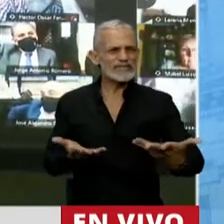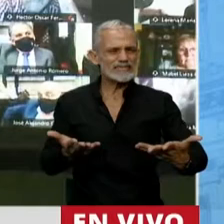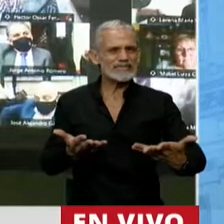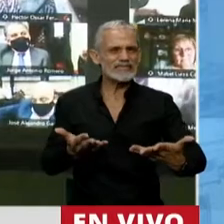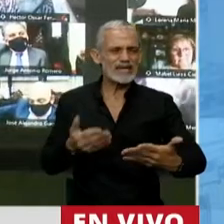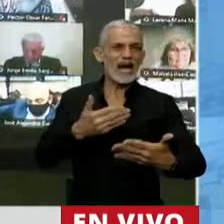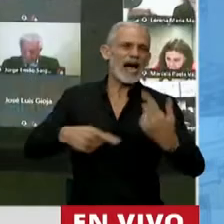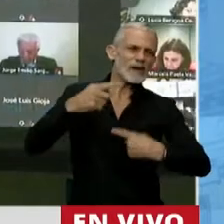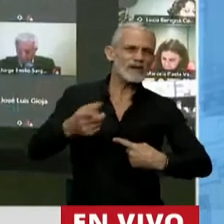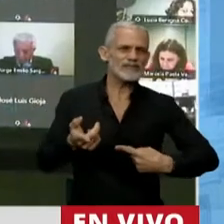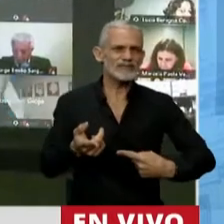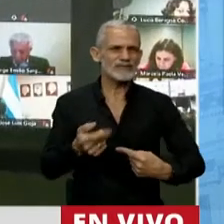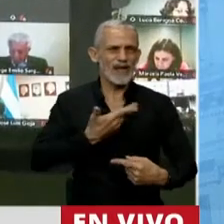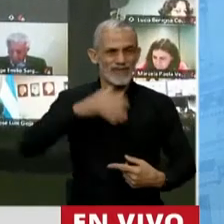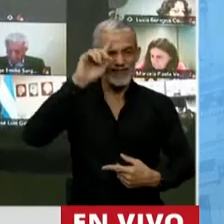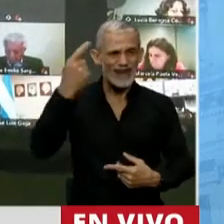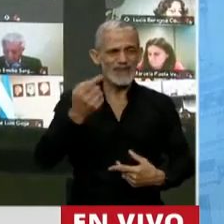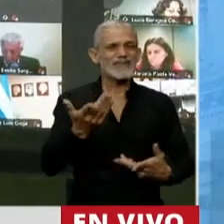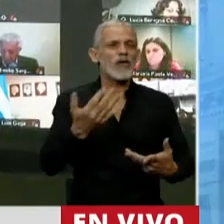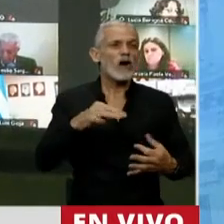va enfocada en contra del Estado,